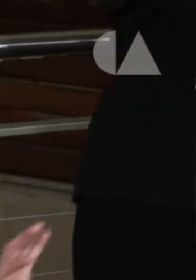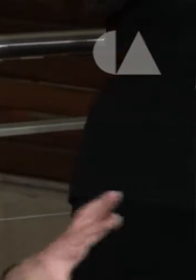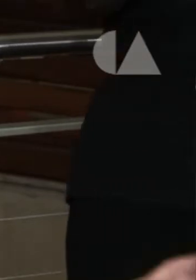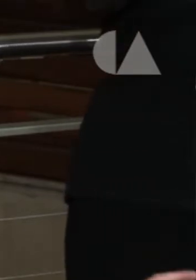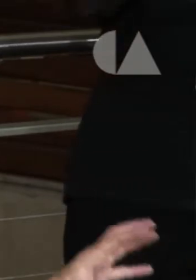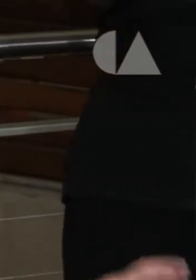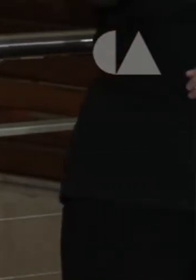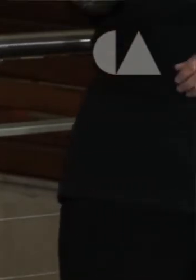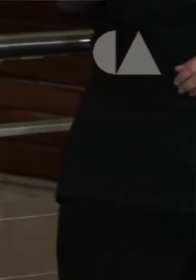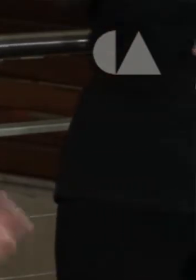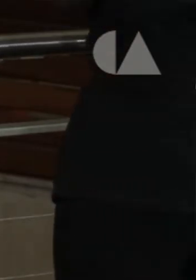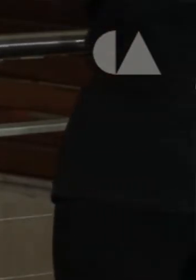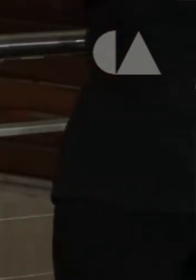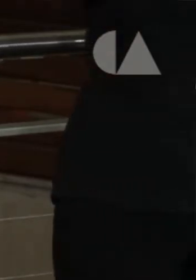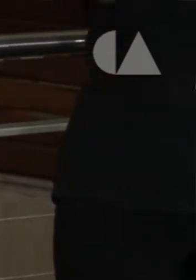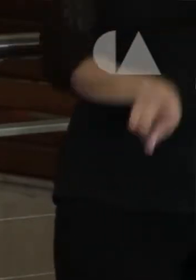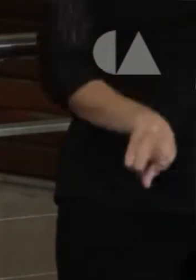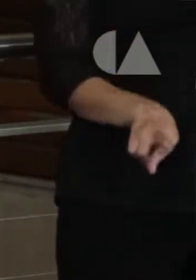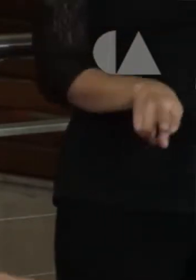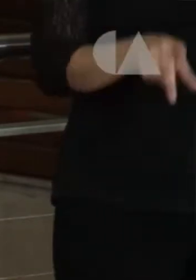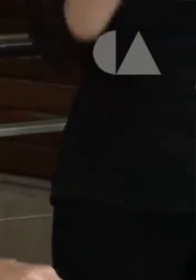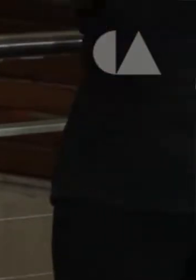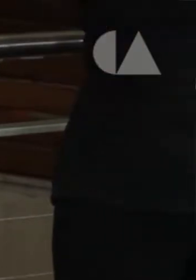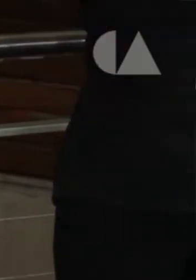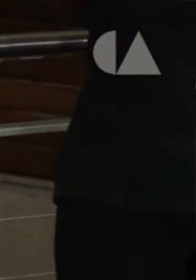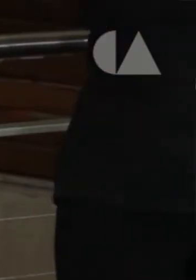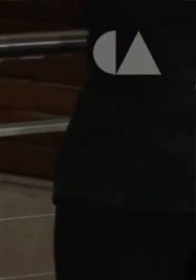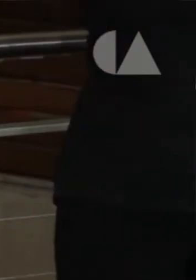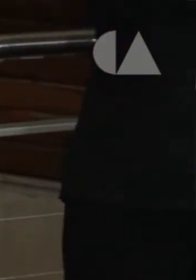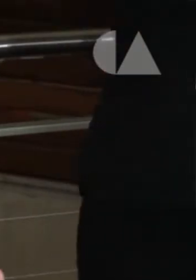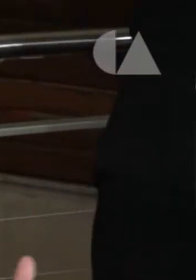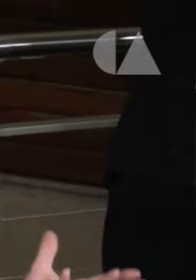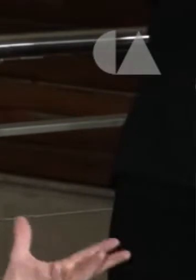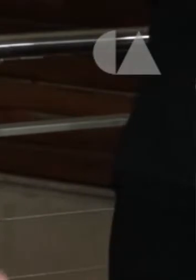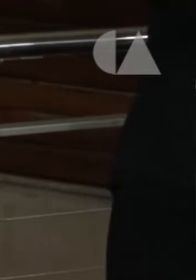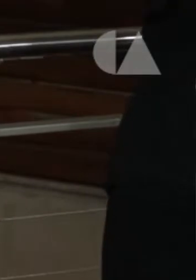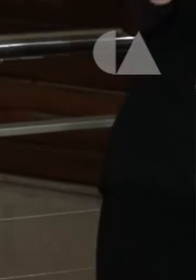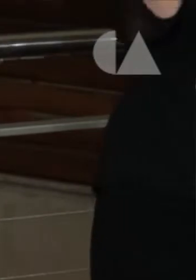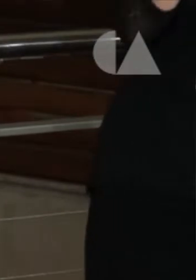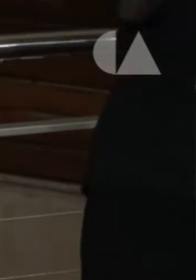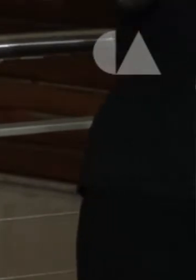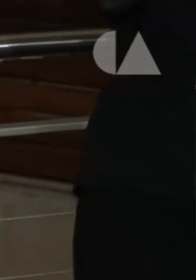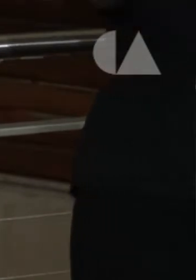está en el sur el águila está en el norte es como la unión del norte y el sur